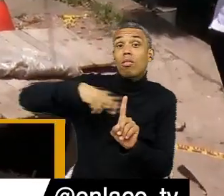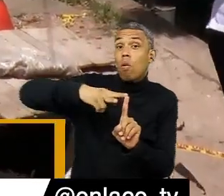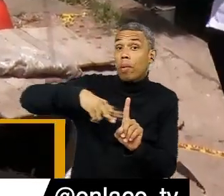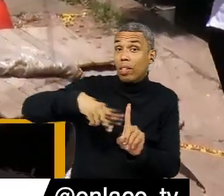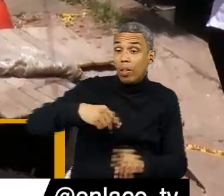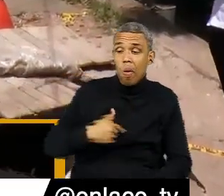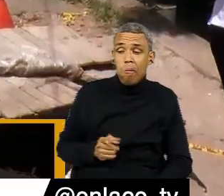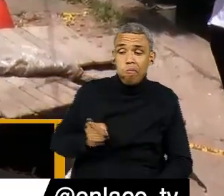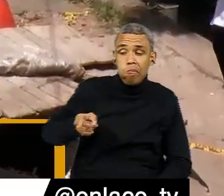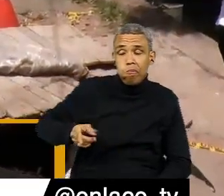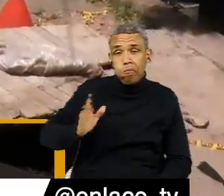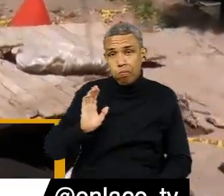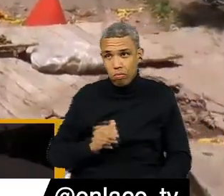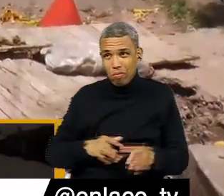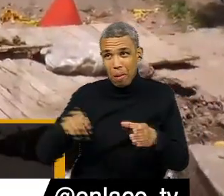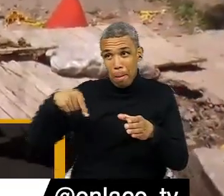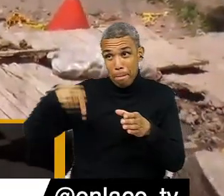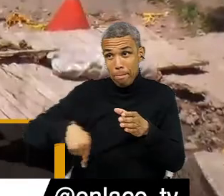los residentes.